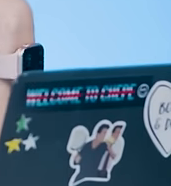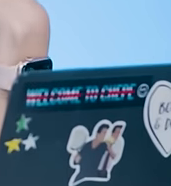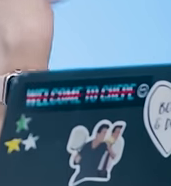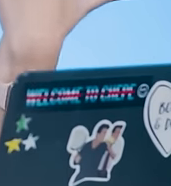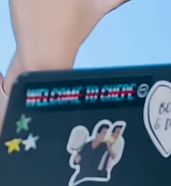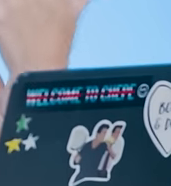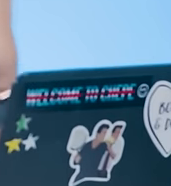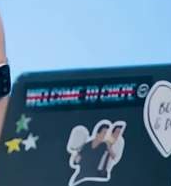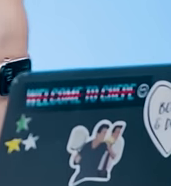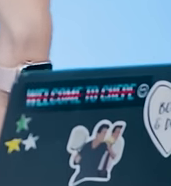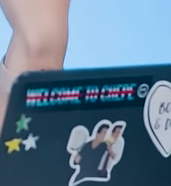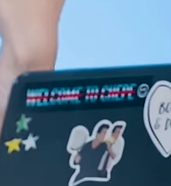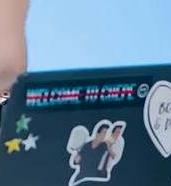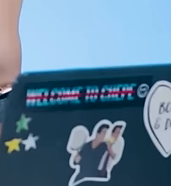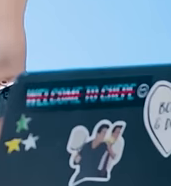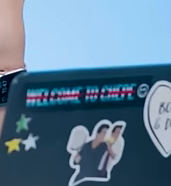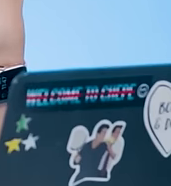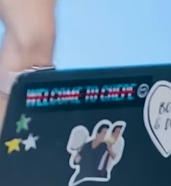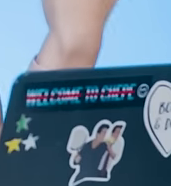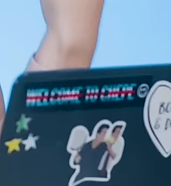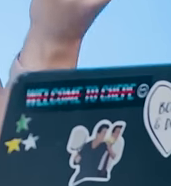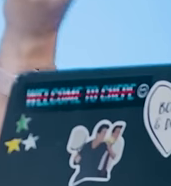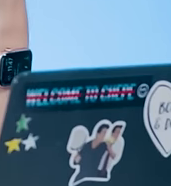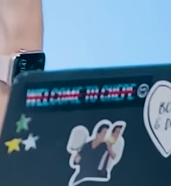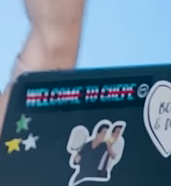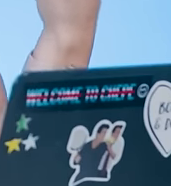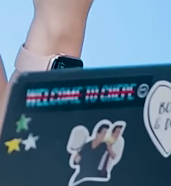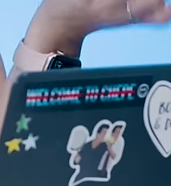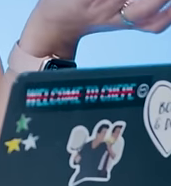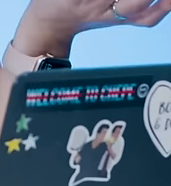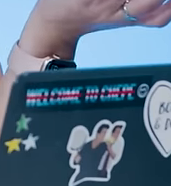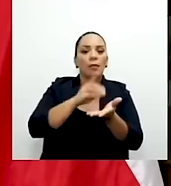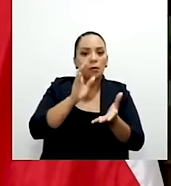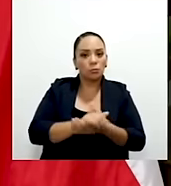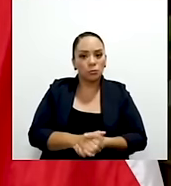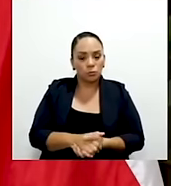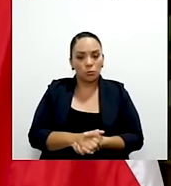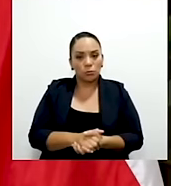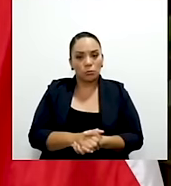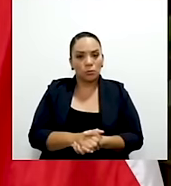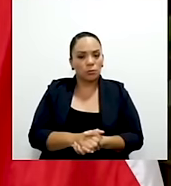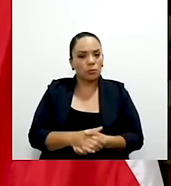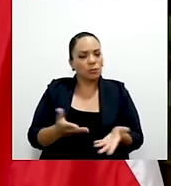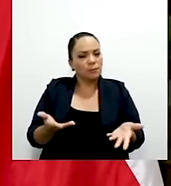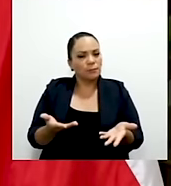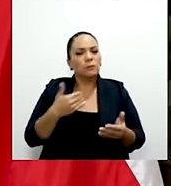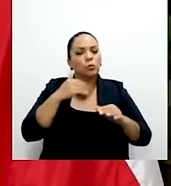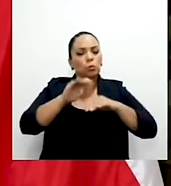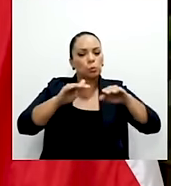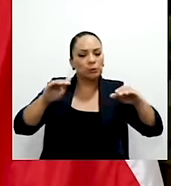conferencia de prensa tampoco se quedó tan callado y le llamó huelga a lo que están haciendo Entonces yo le hago un llamado